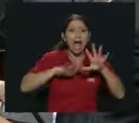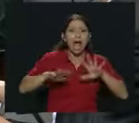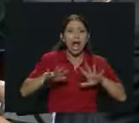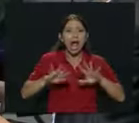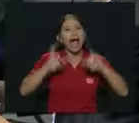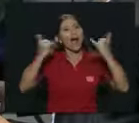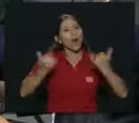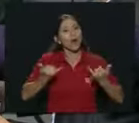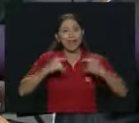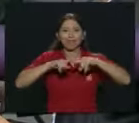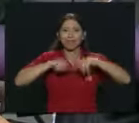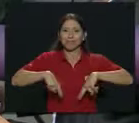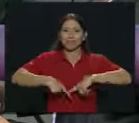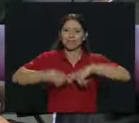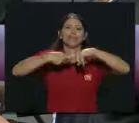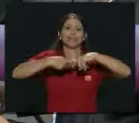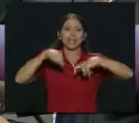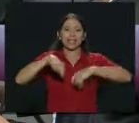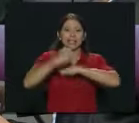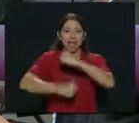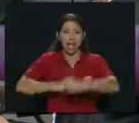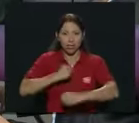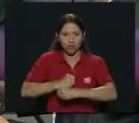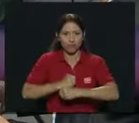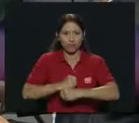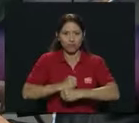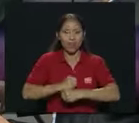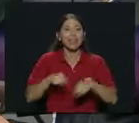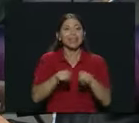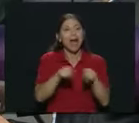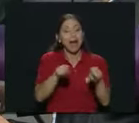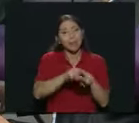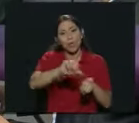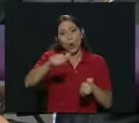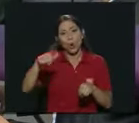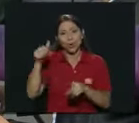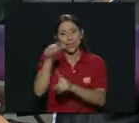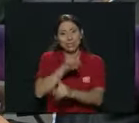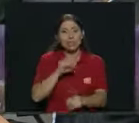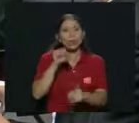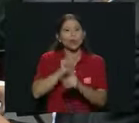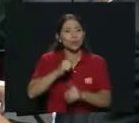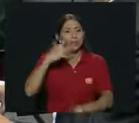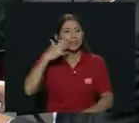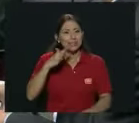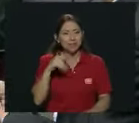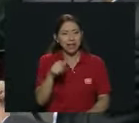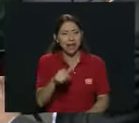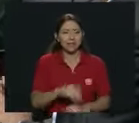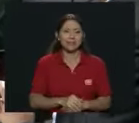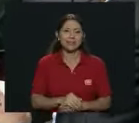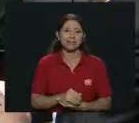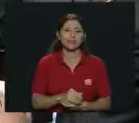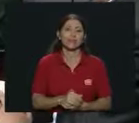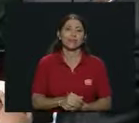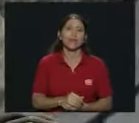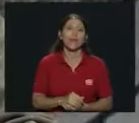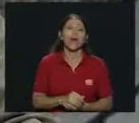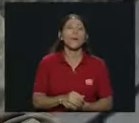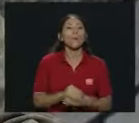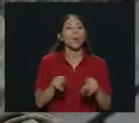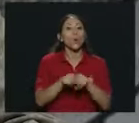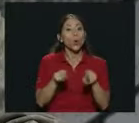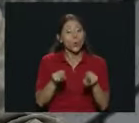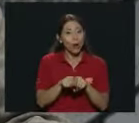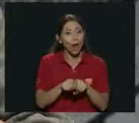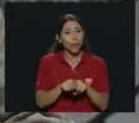eliminada en este año, igual que otras situaciones similares. Por otro lado, en